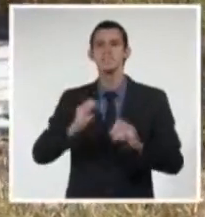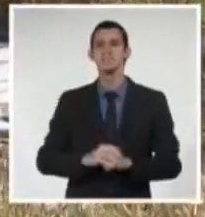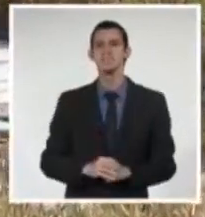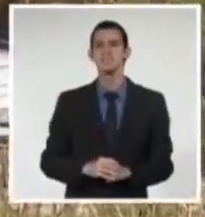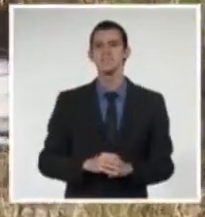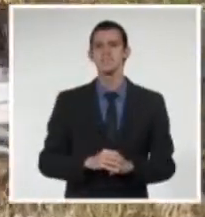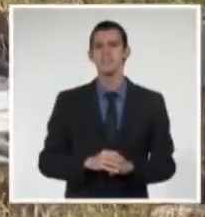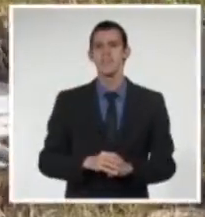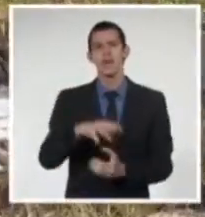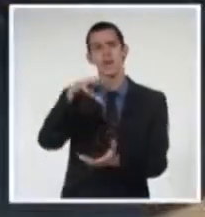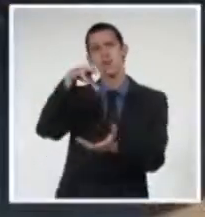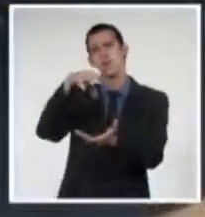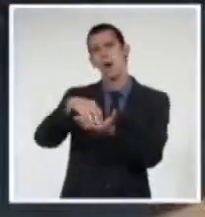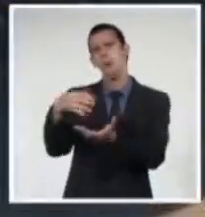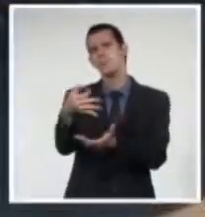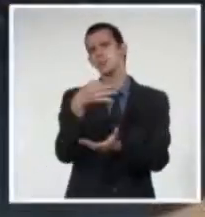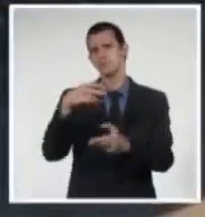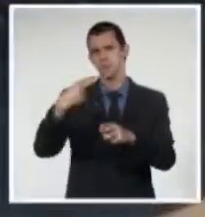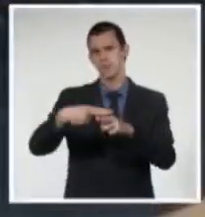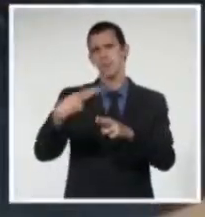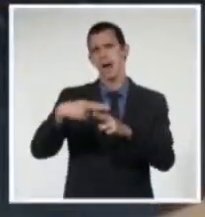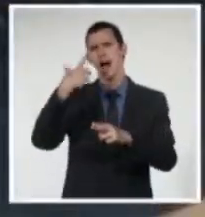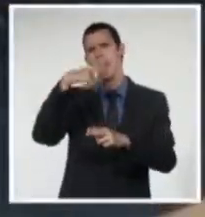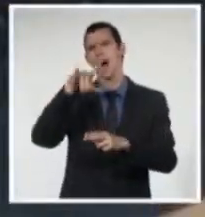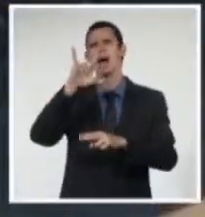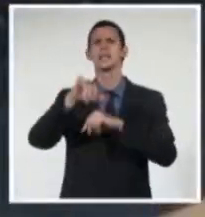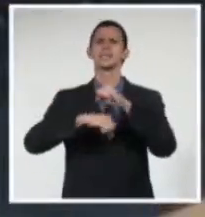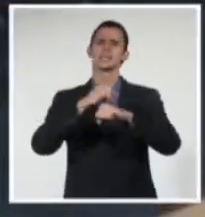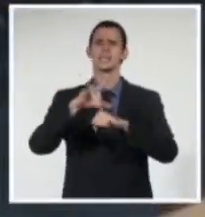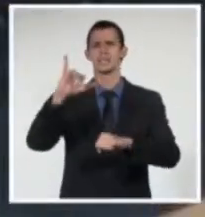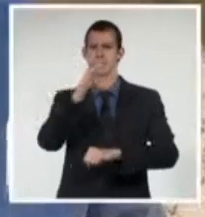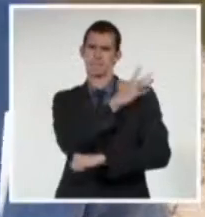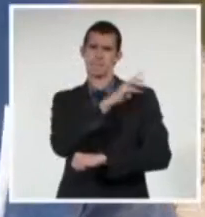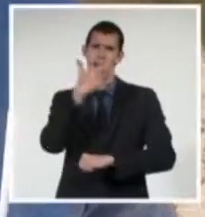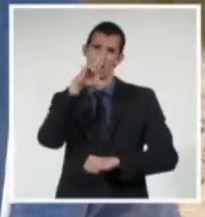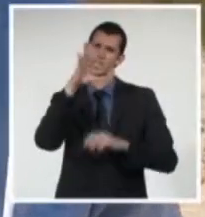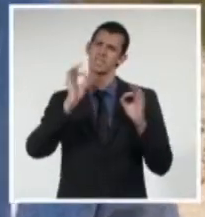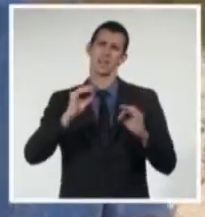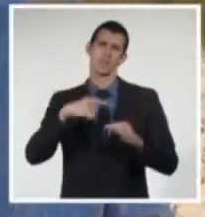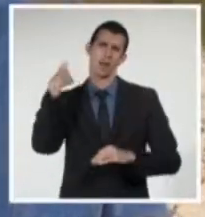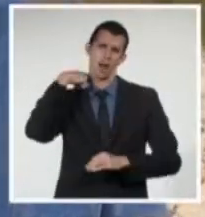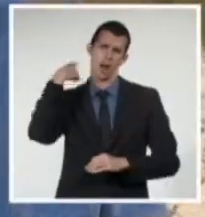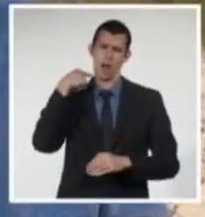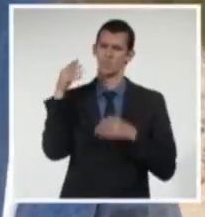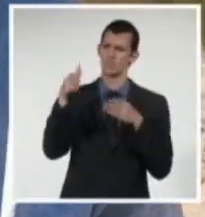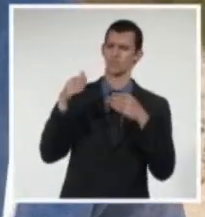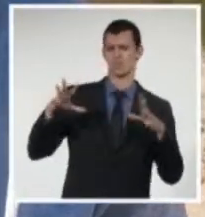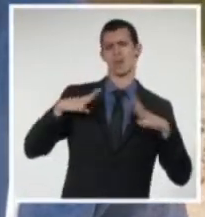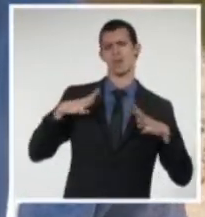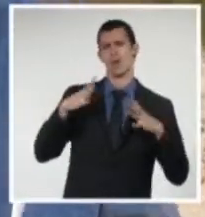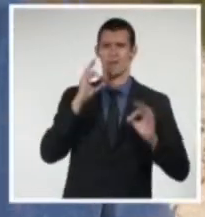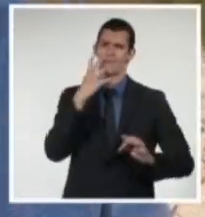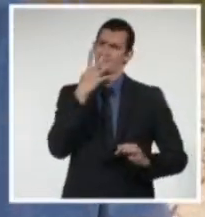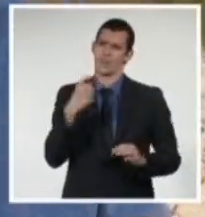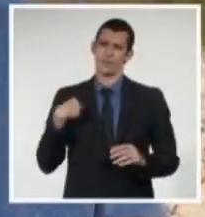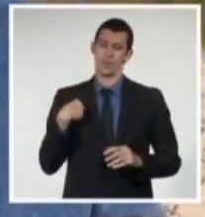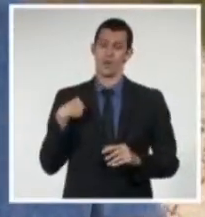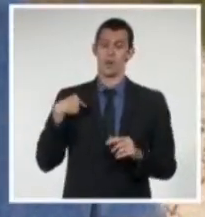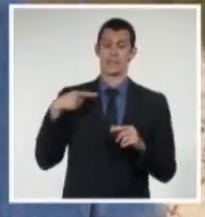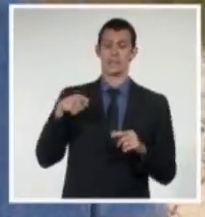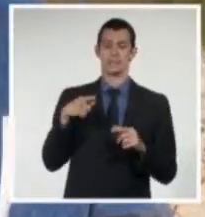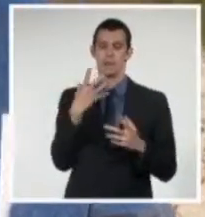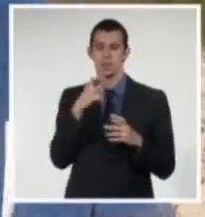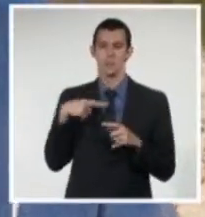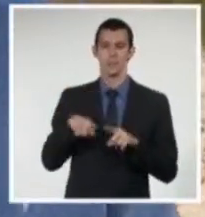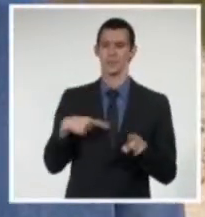nuestro corazón, es parte de nuestras vidas. Aquí asisten todos los alquizareños, parte de nuestra recreación y aquí estamos dando el paso al